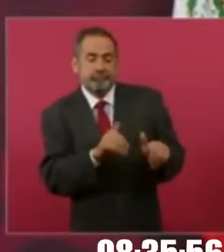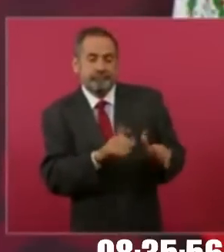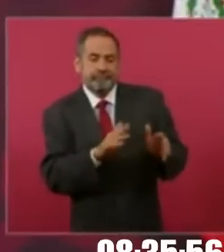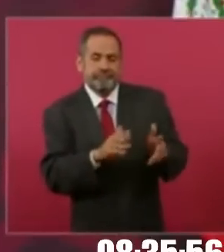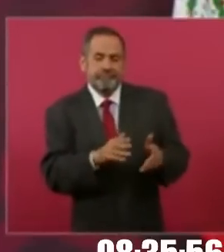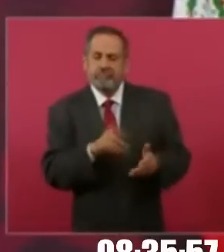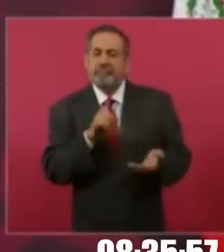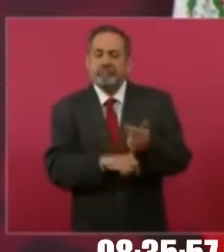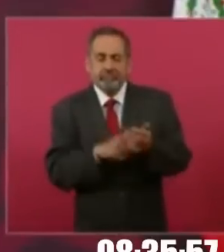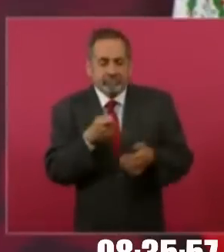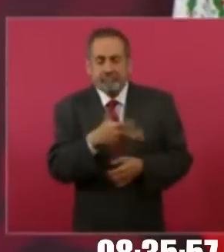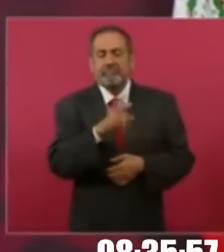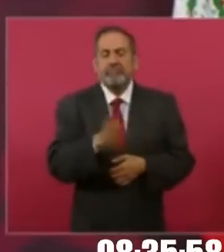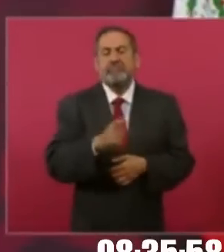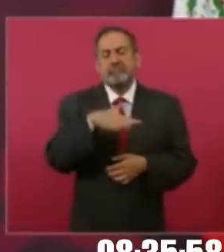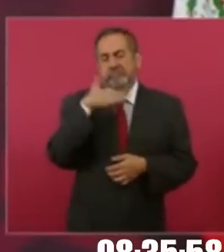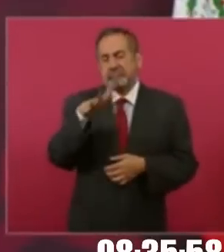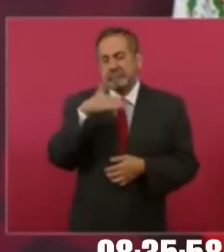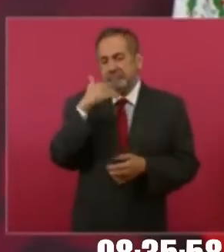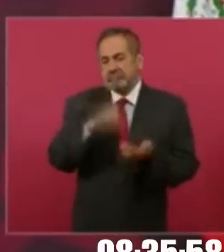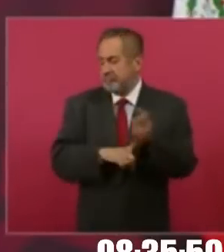eso es corrupción